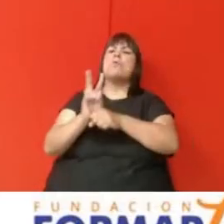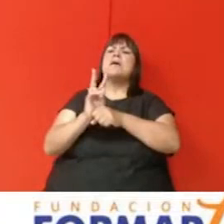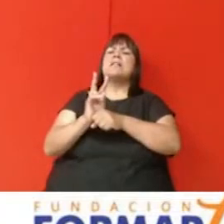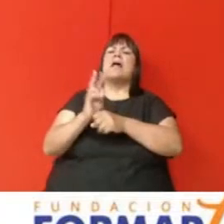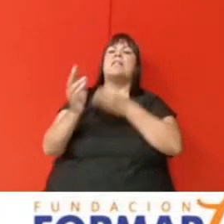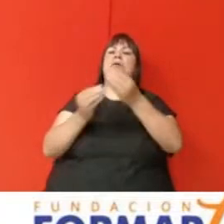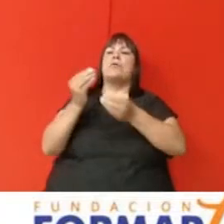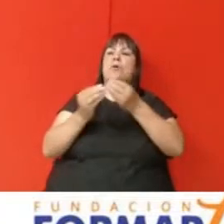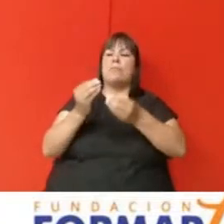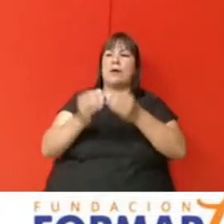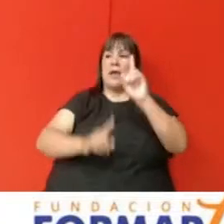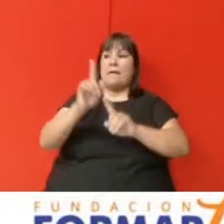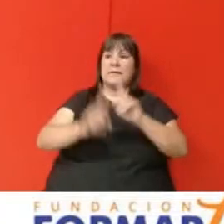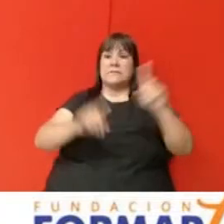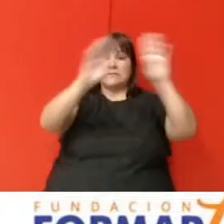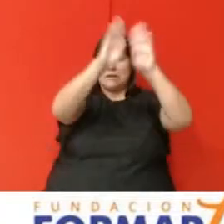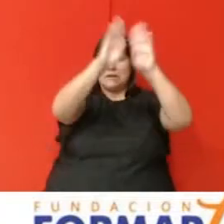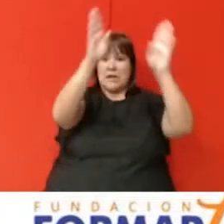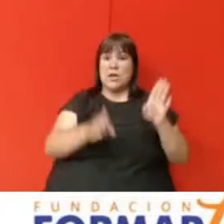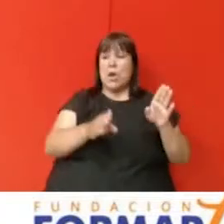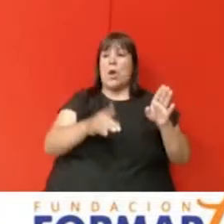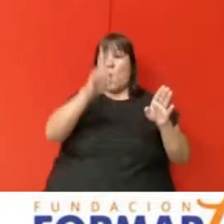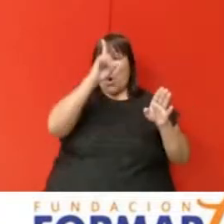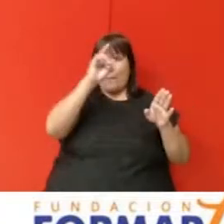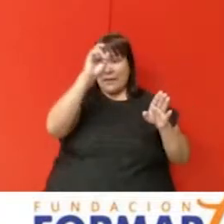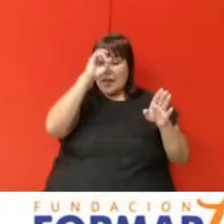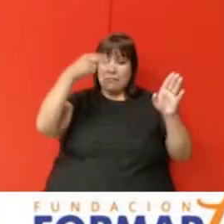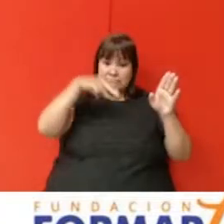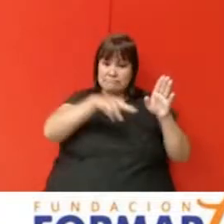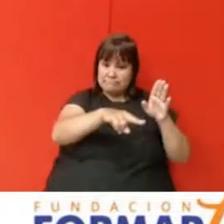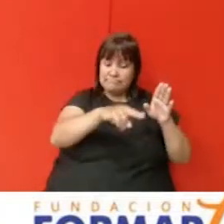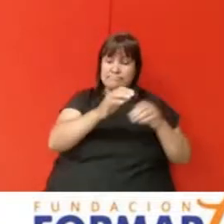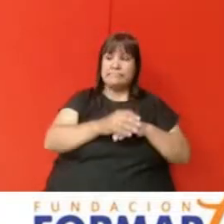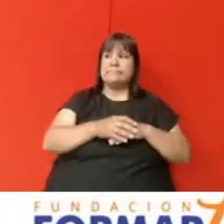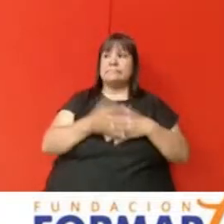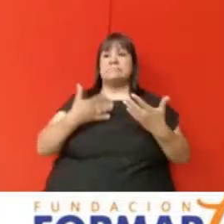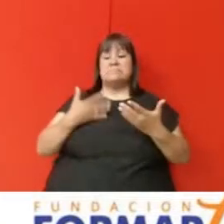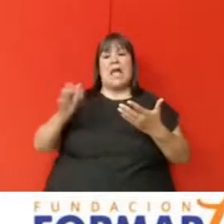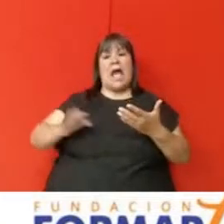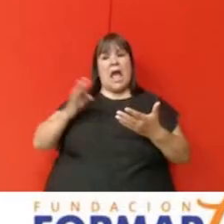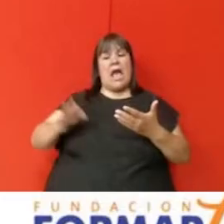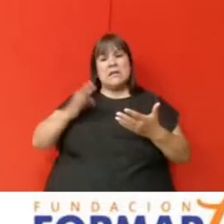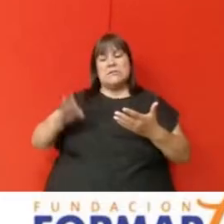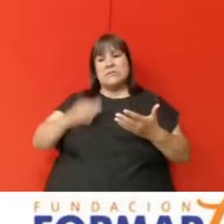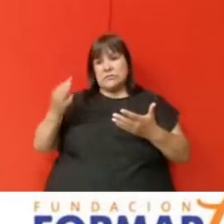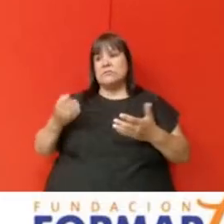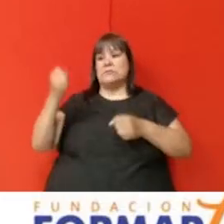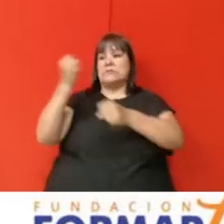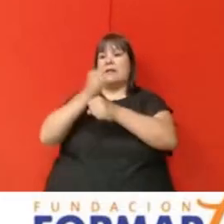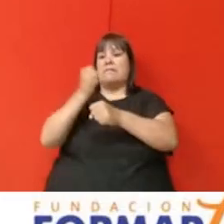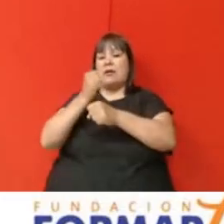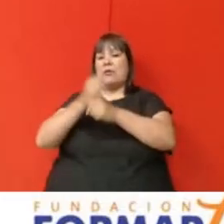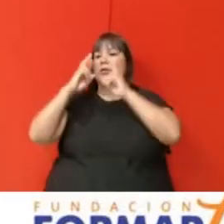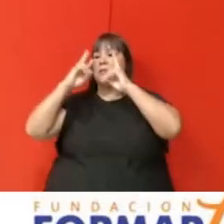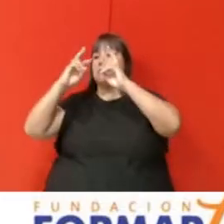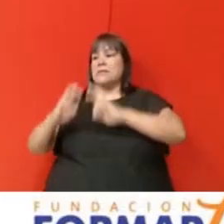la hospitalización. A mí varios años hicimos un trabajo de investigación que tenía